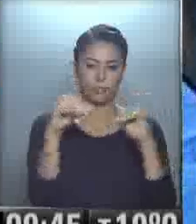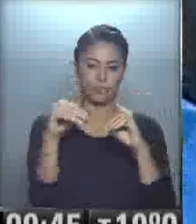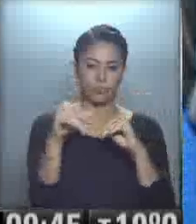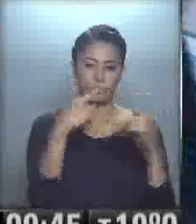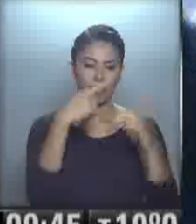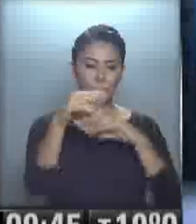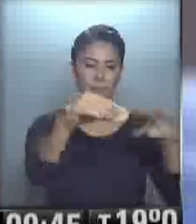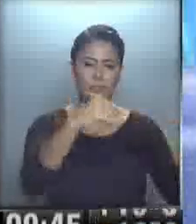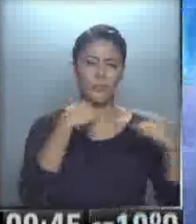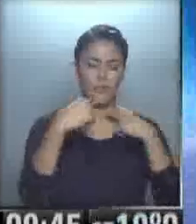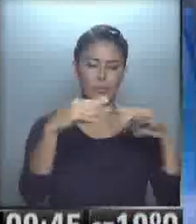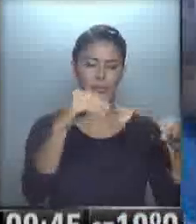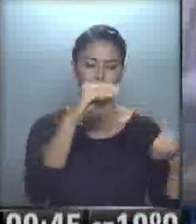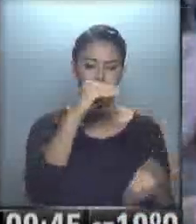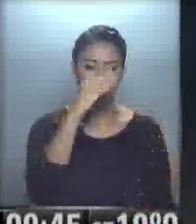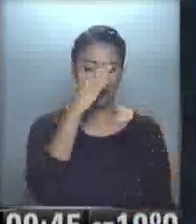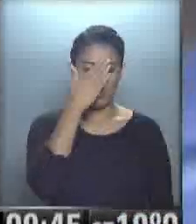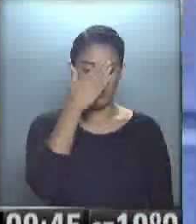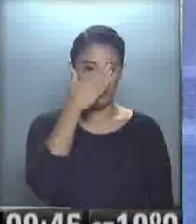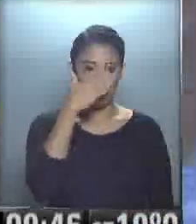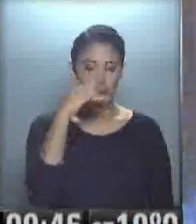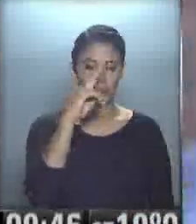En el medio. Con acá, para este lado.